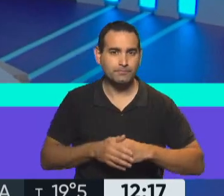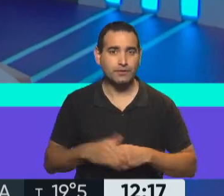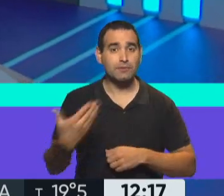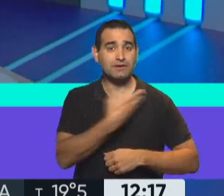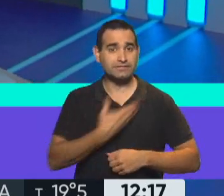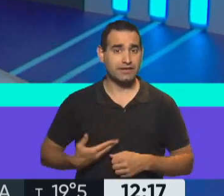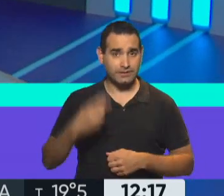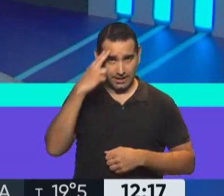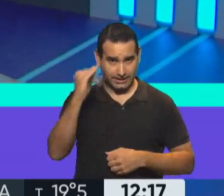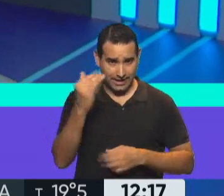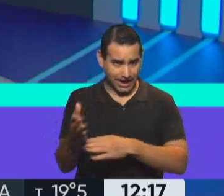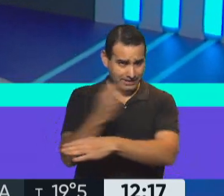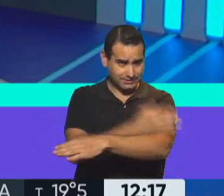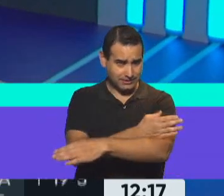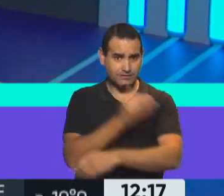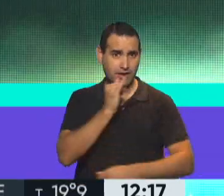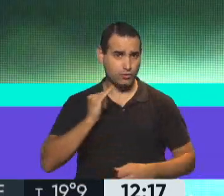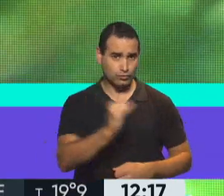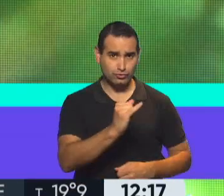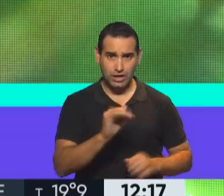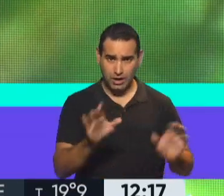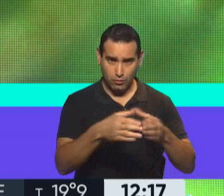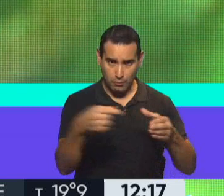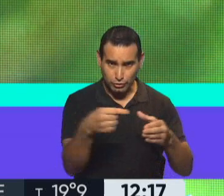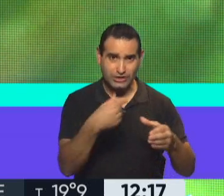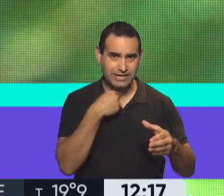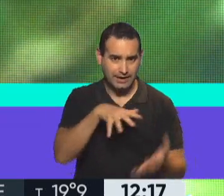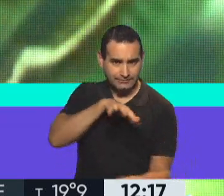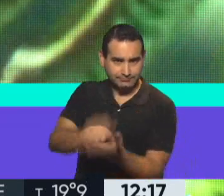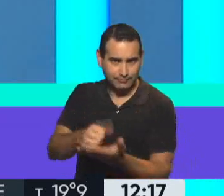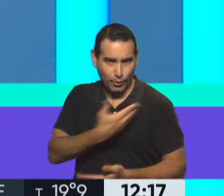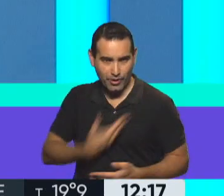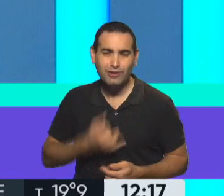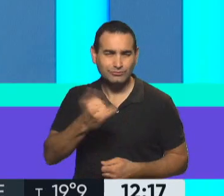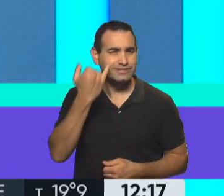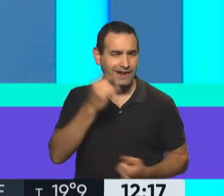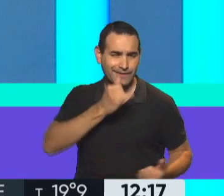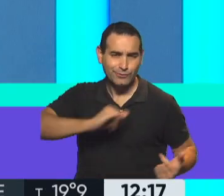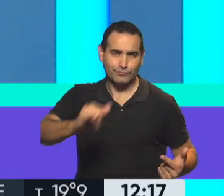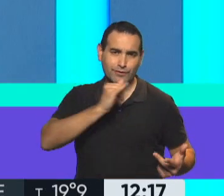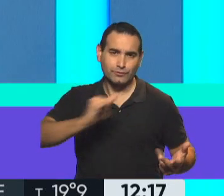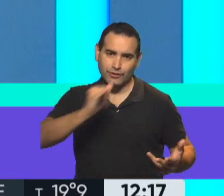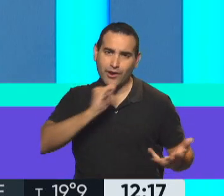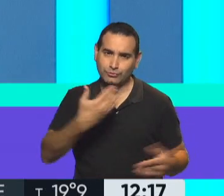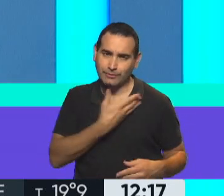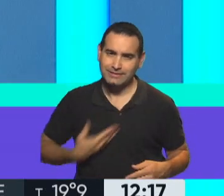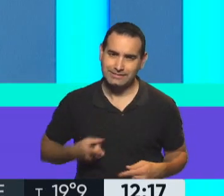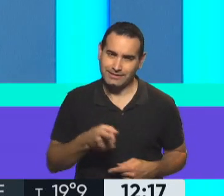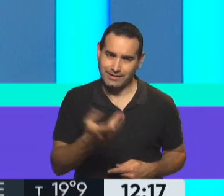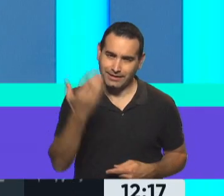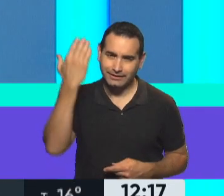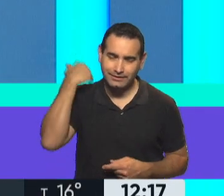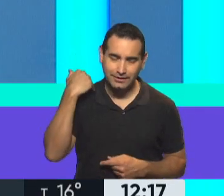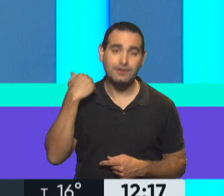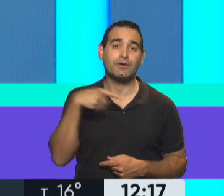de haití había denunciado justamente a la oposición por un intento golpe estado sí sí viene denunciando inclusive no sólo del intento golpe de